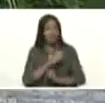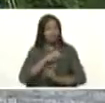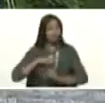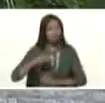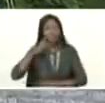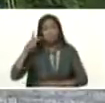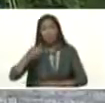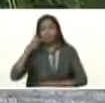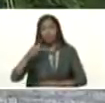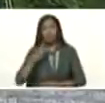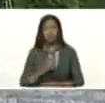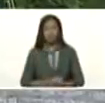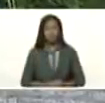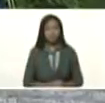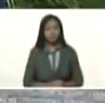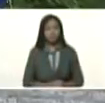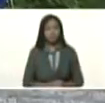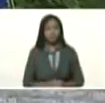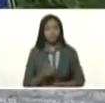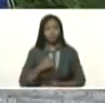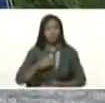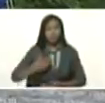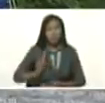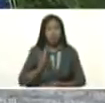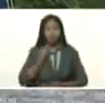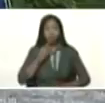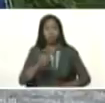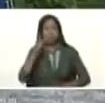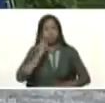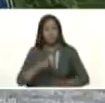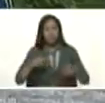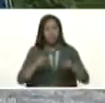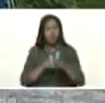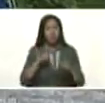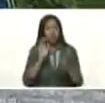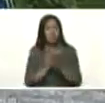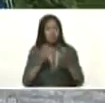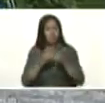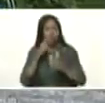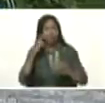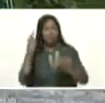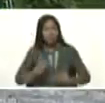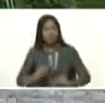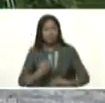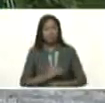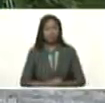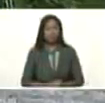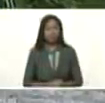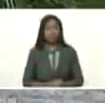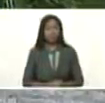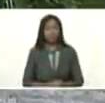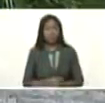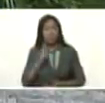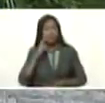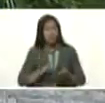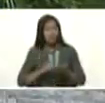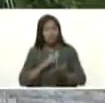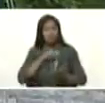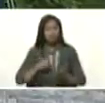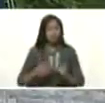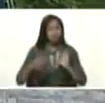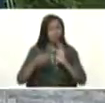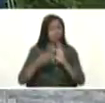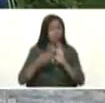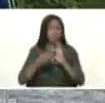política. Yo podría decir de amistad verdadera. Es una